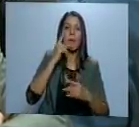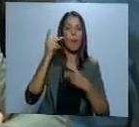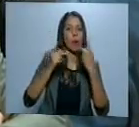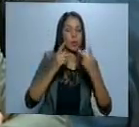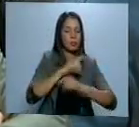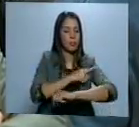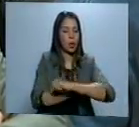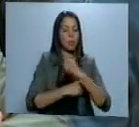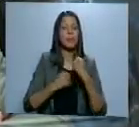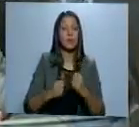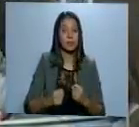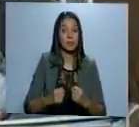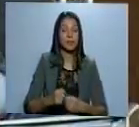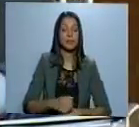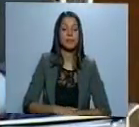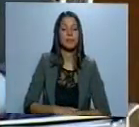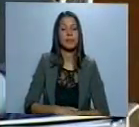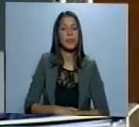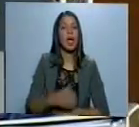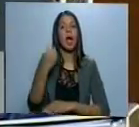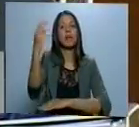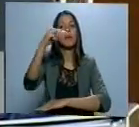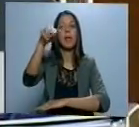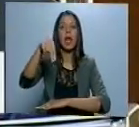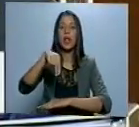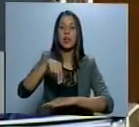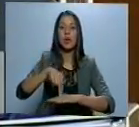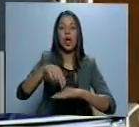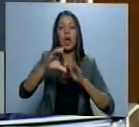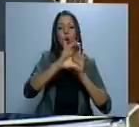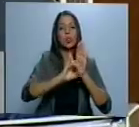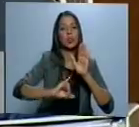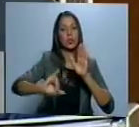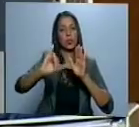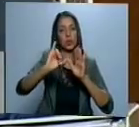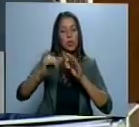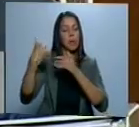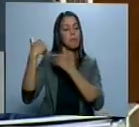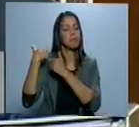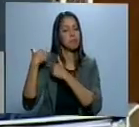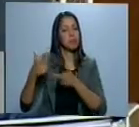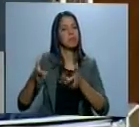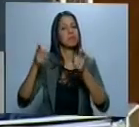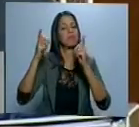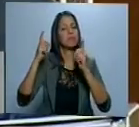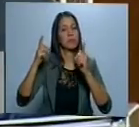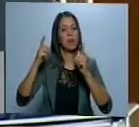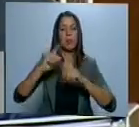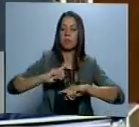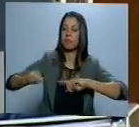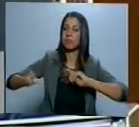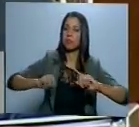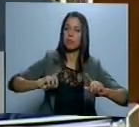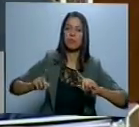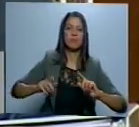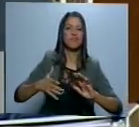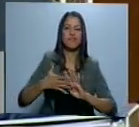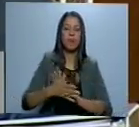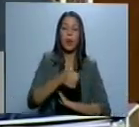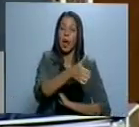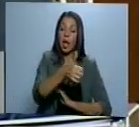constituidos, considerando que la Asamblea Nacional Constituyente se encuentra facultada para adoptar medidas sobre las